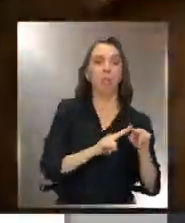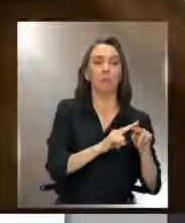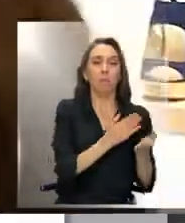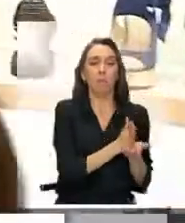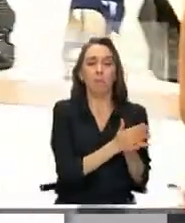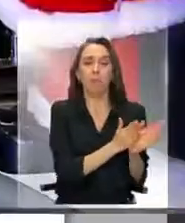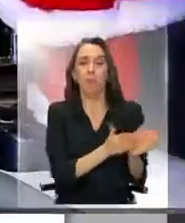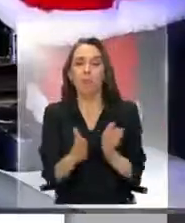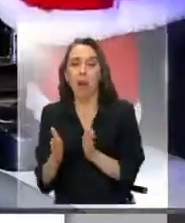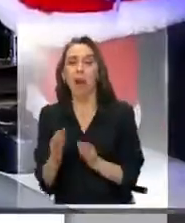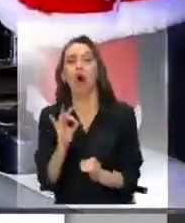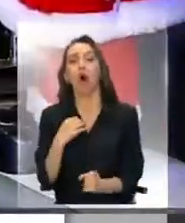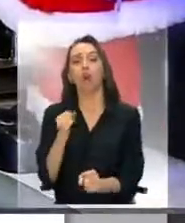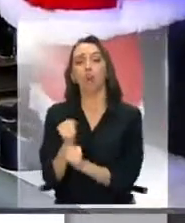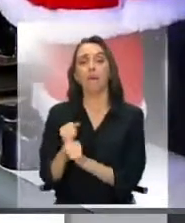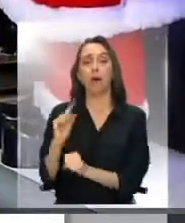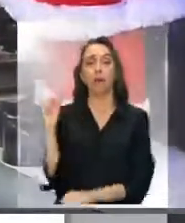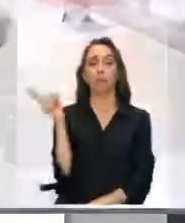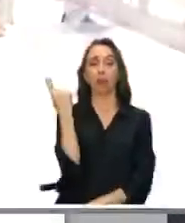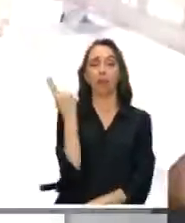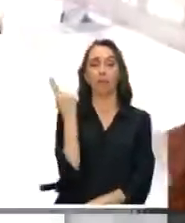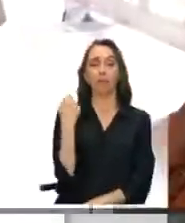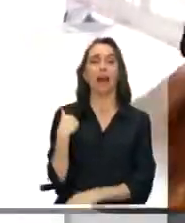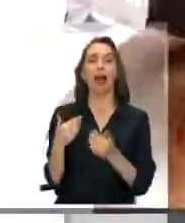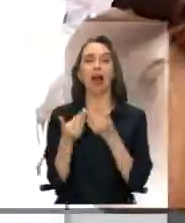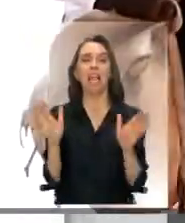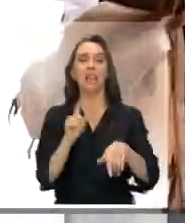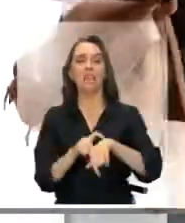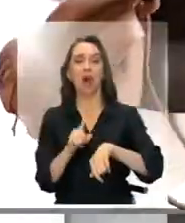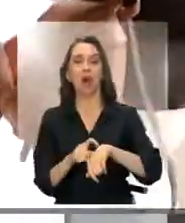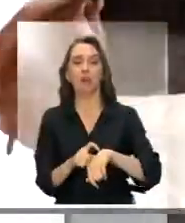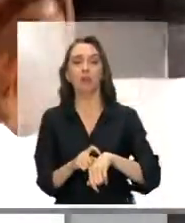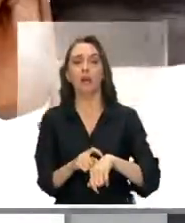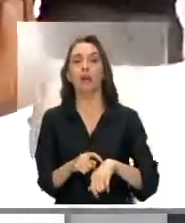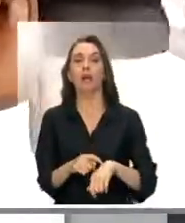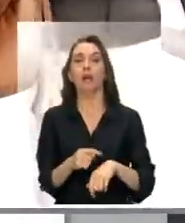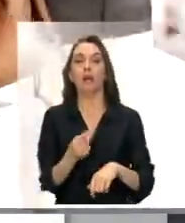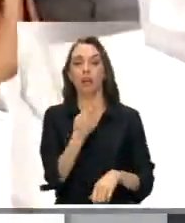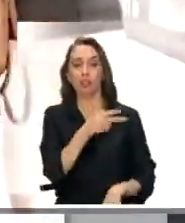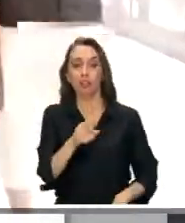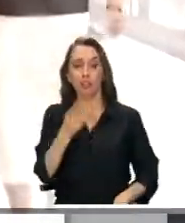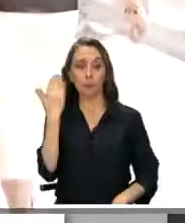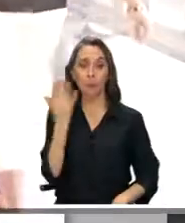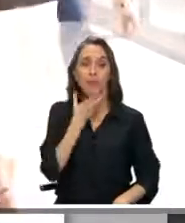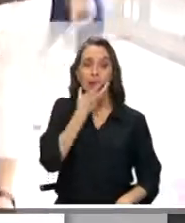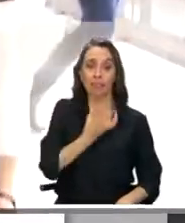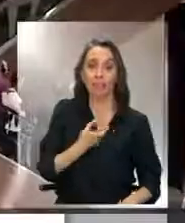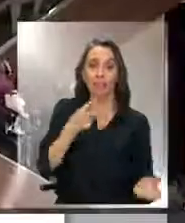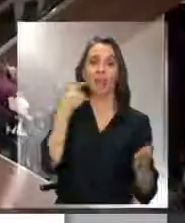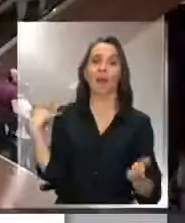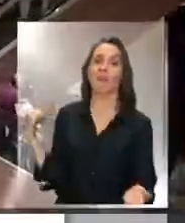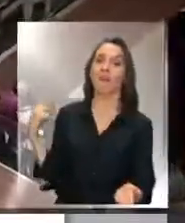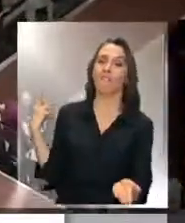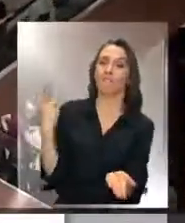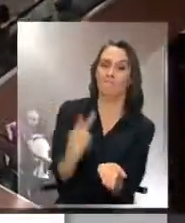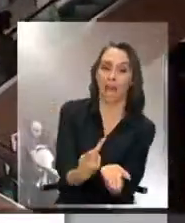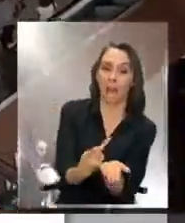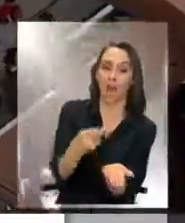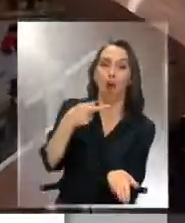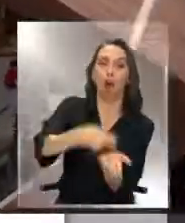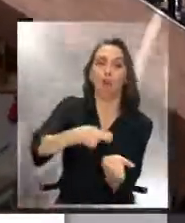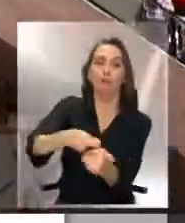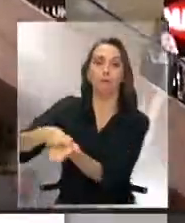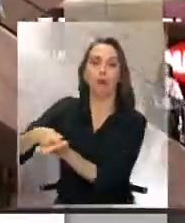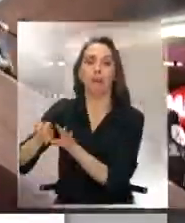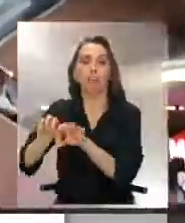forma independiente con libertad de horario. Viajamos como dos semanas antes de Navidad, ya compramos todo y nos vamos ahora. La recomendación para